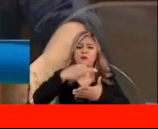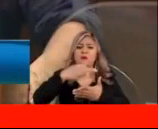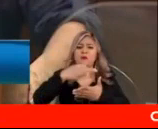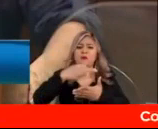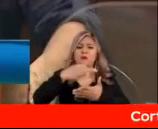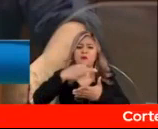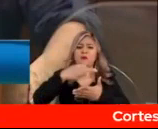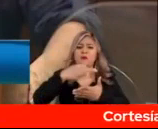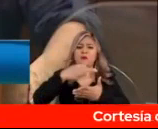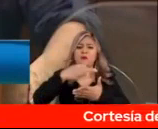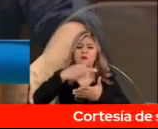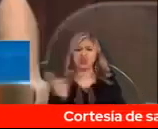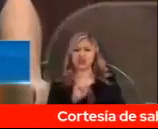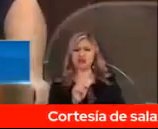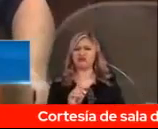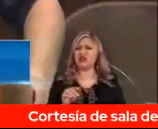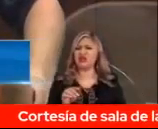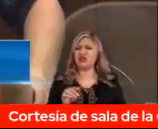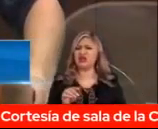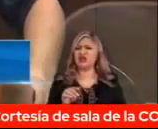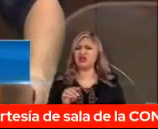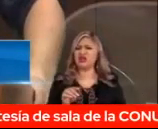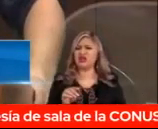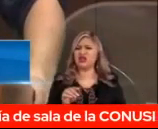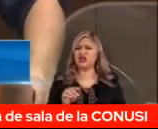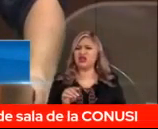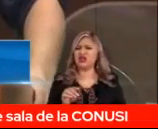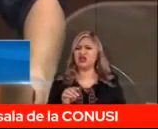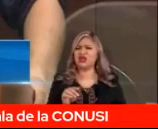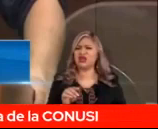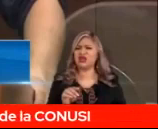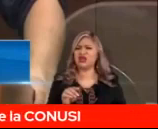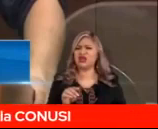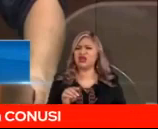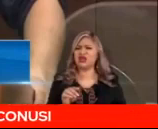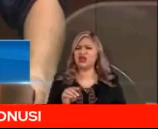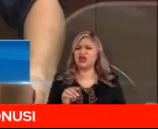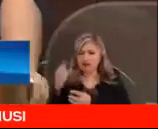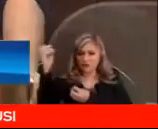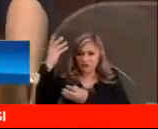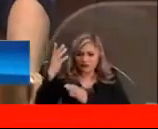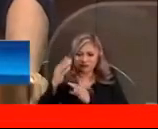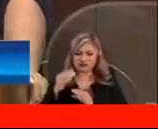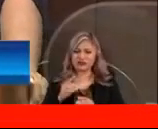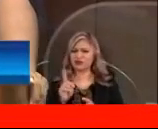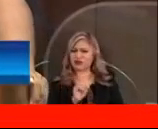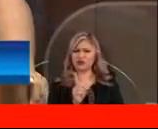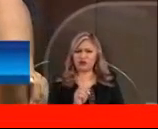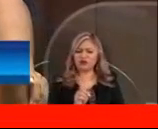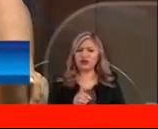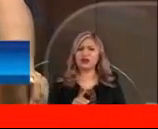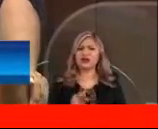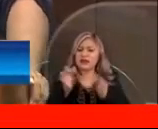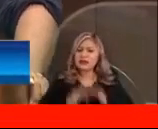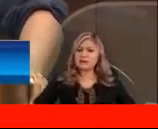monopolio de los ricos que quieren informar lo que les da la gana al resto del pueblo panameño. Eso es necesario debatirlo